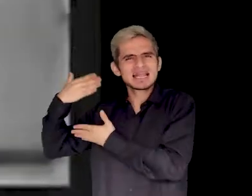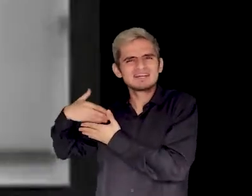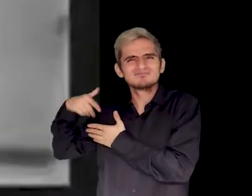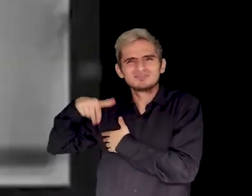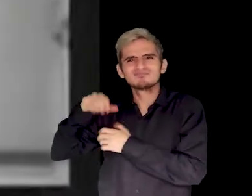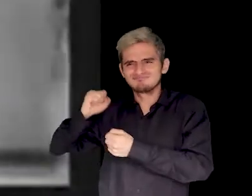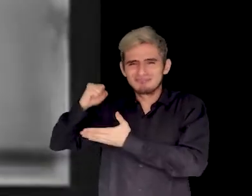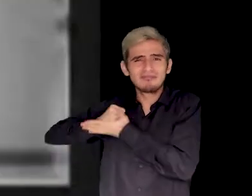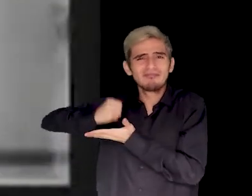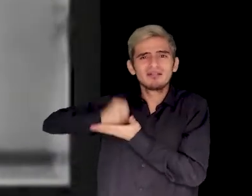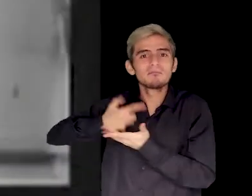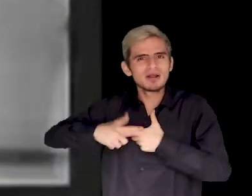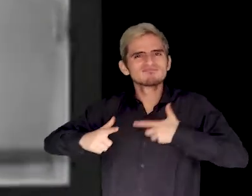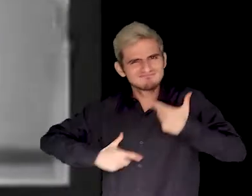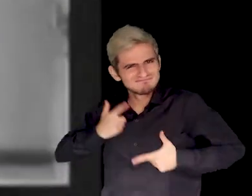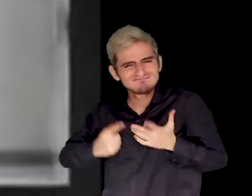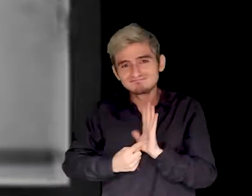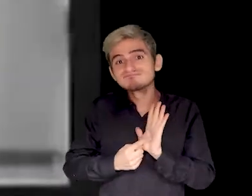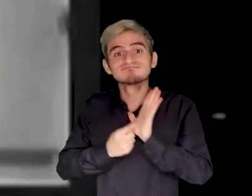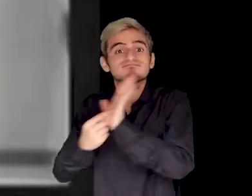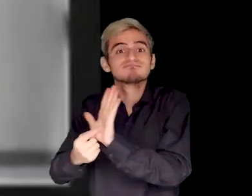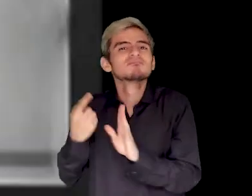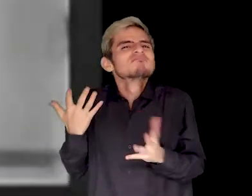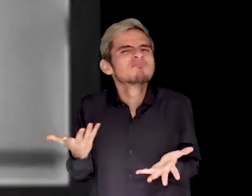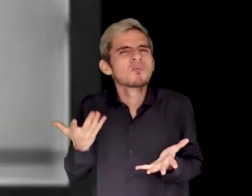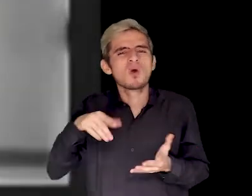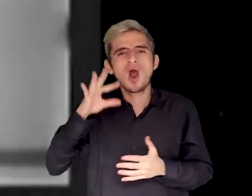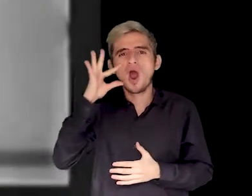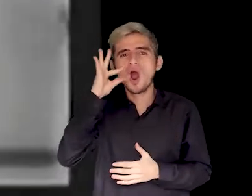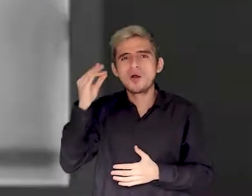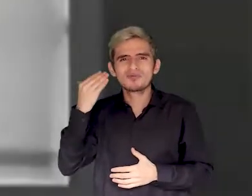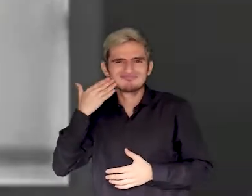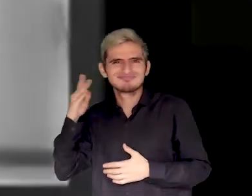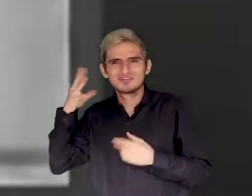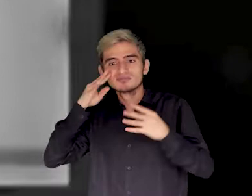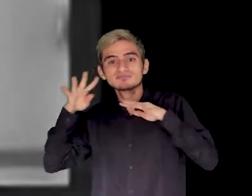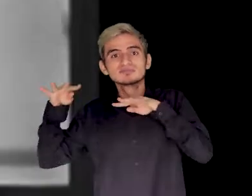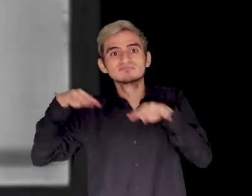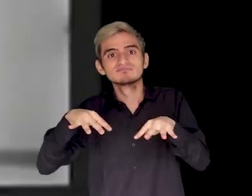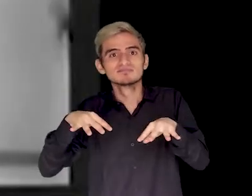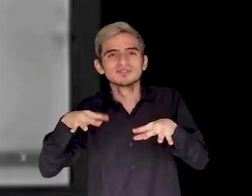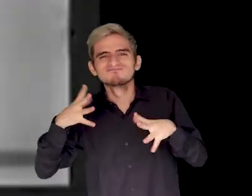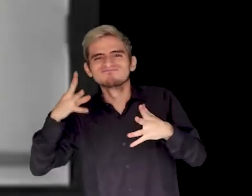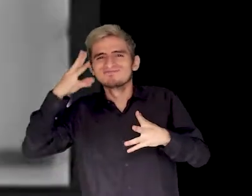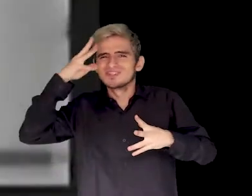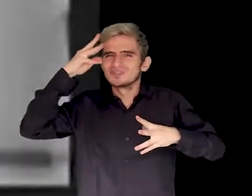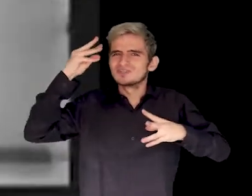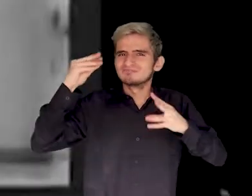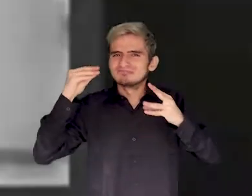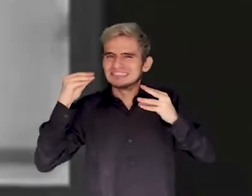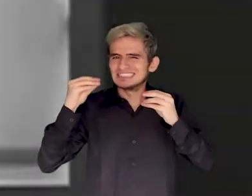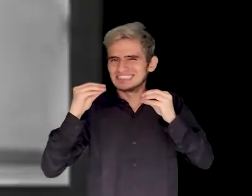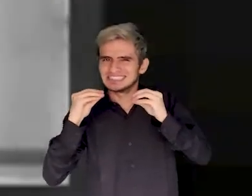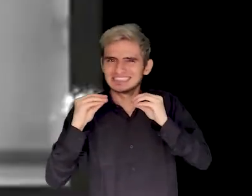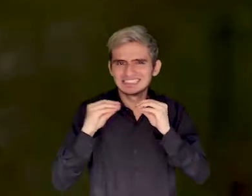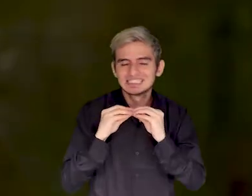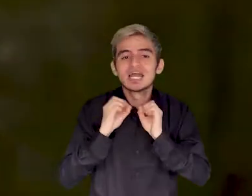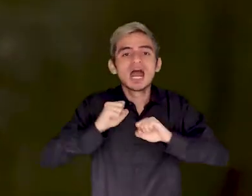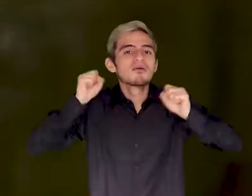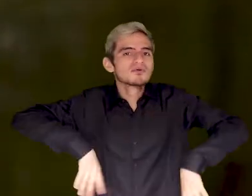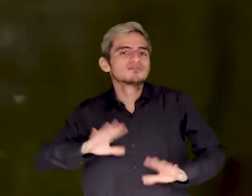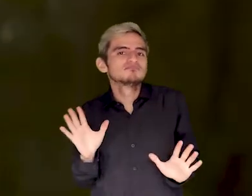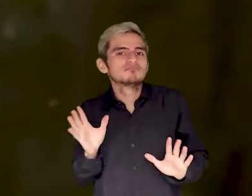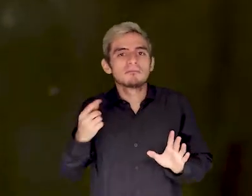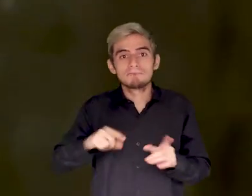trabajo y esfuerzo ya habían dejado una huella que era imposible de borrar. Así que los miembros del consejo, bajo una decisión unánime, la